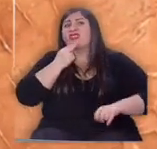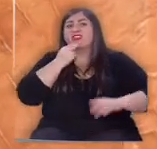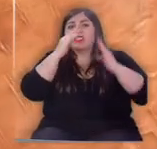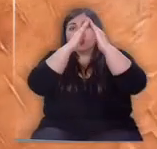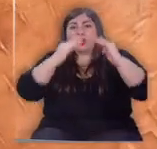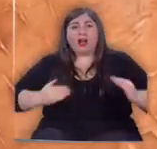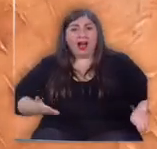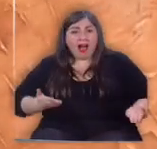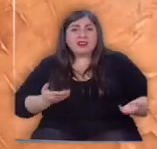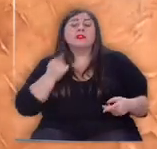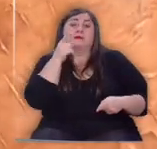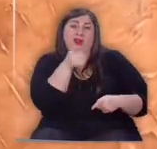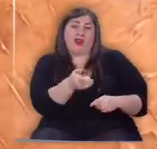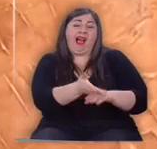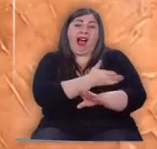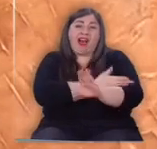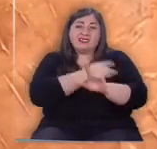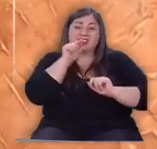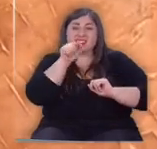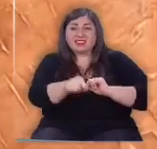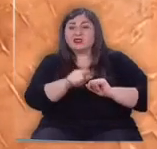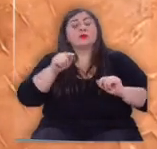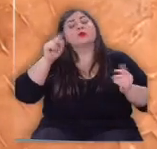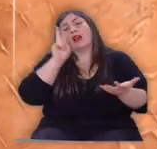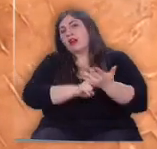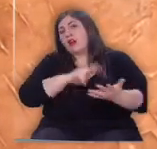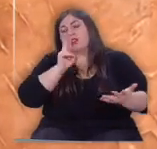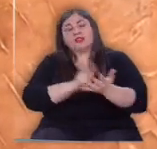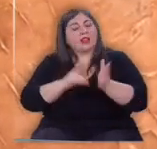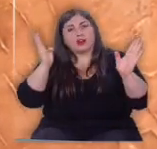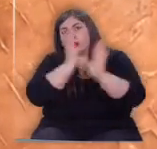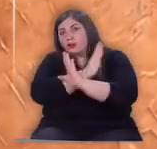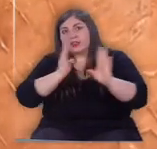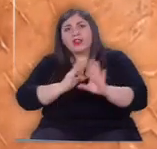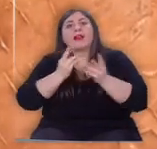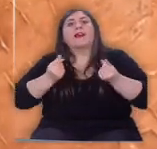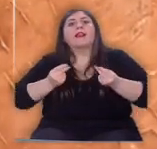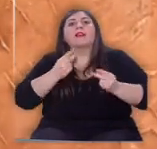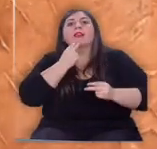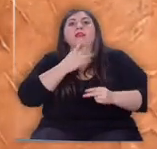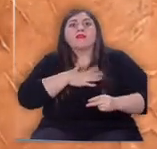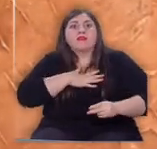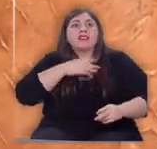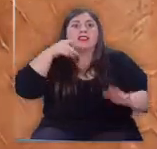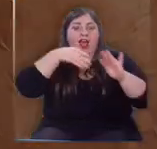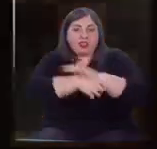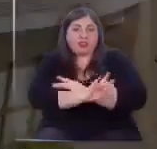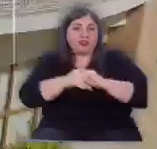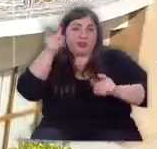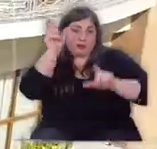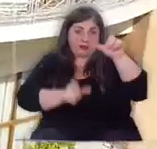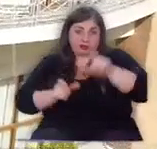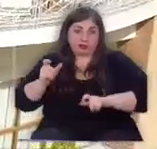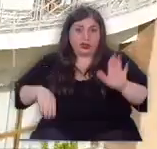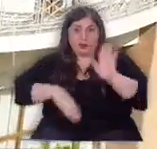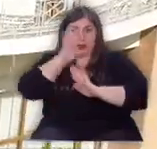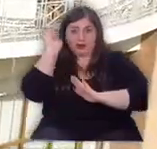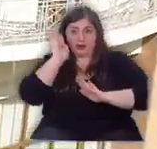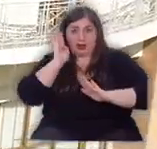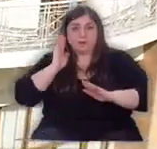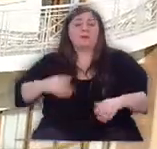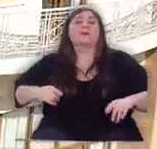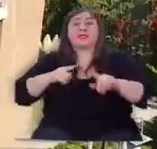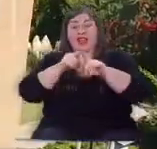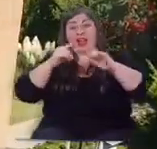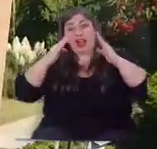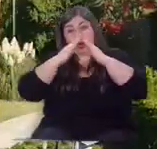hoy día, pero hasta antes de esto era una realidad muy oculta la calidad de vida al interior de las residencias de personas mayores. A la residencia Nuestra